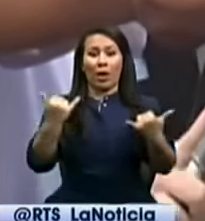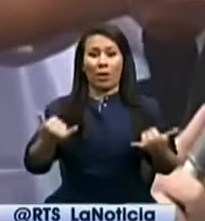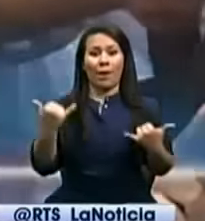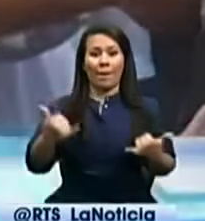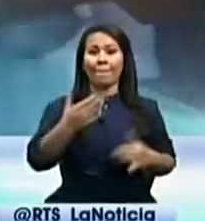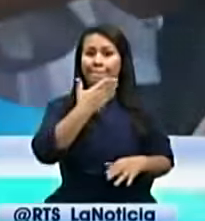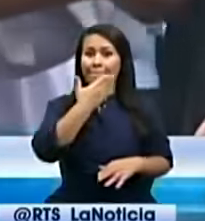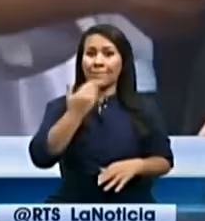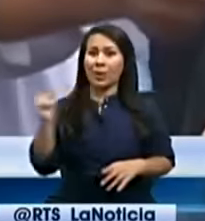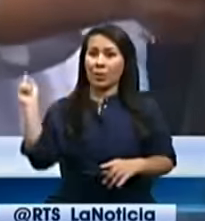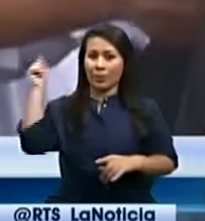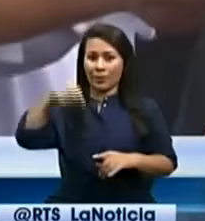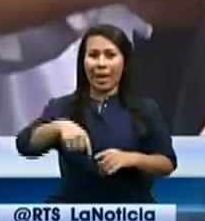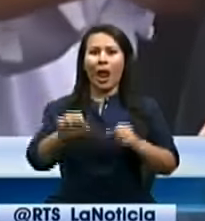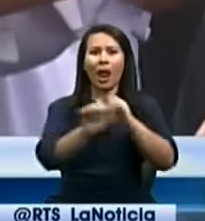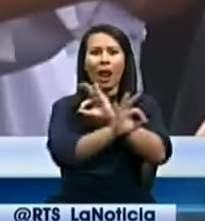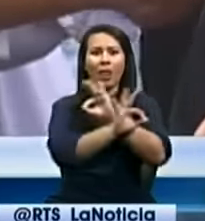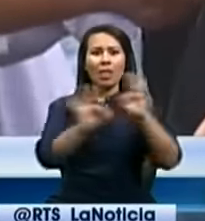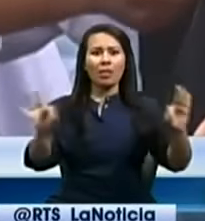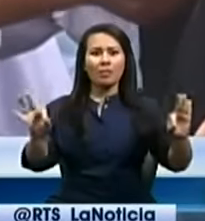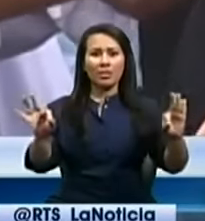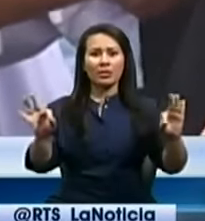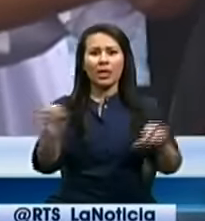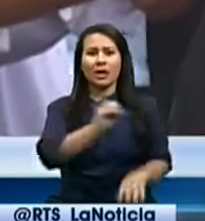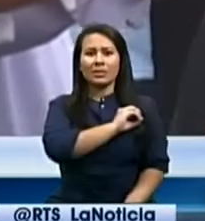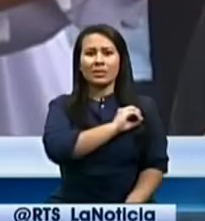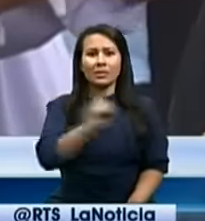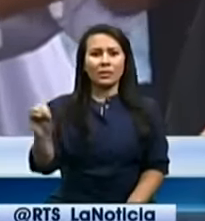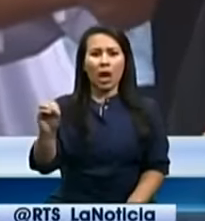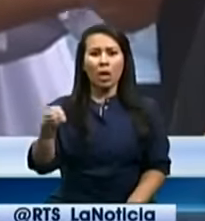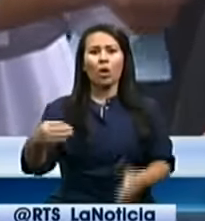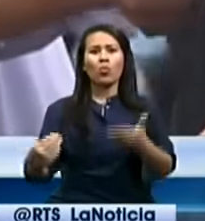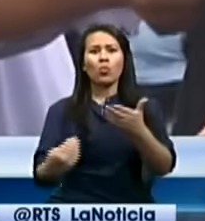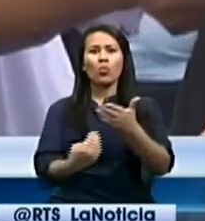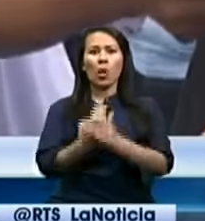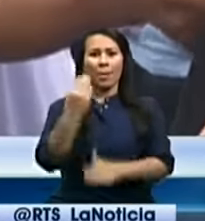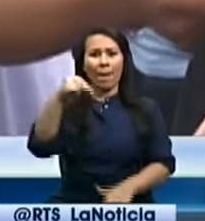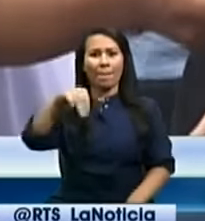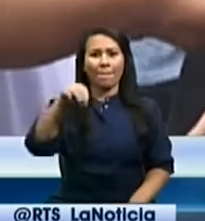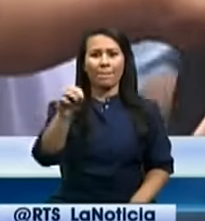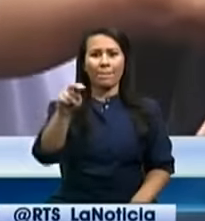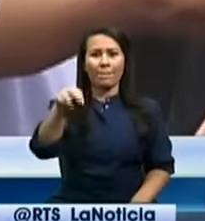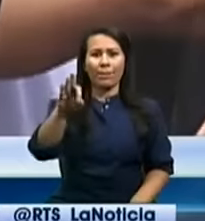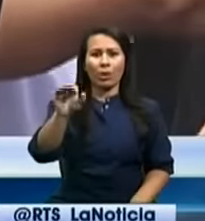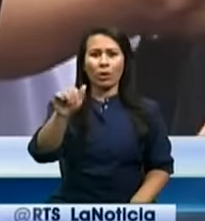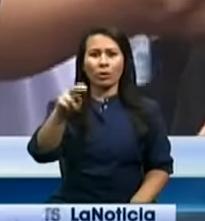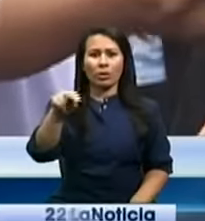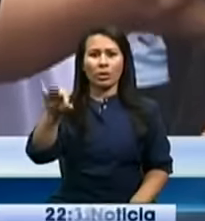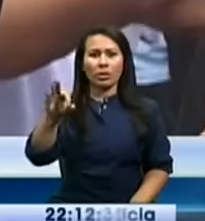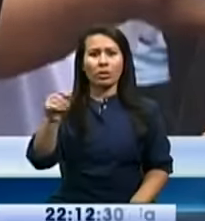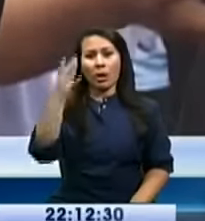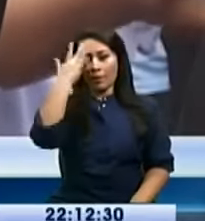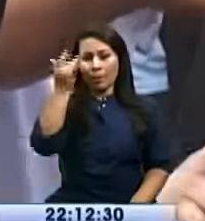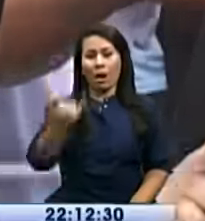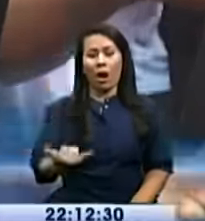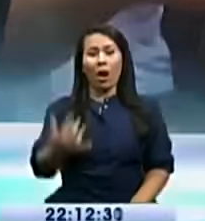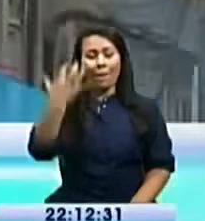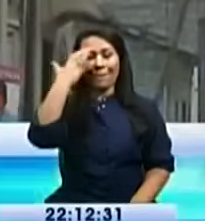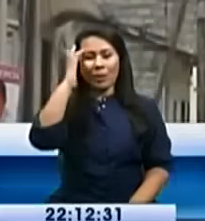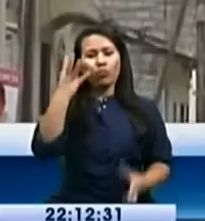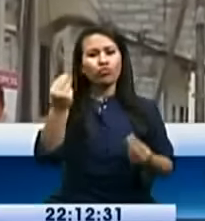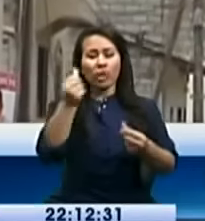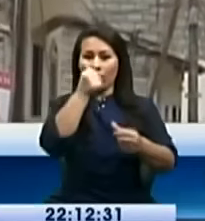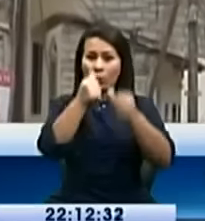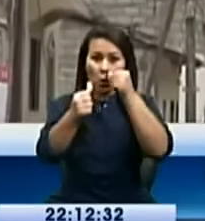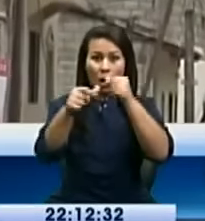de que Montañita haga una limpieza total, empezar de cero Montañita, que se vuelva el Montañita que era en antes, porque realmente estamos preocupados por todo esto que está pasando.